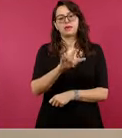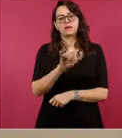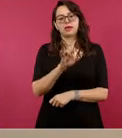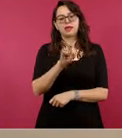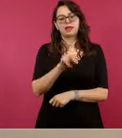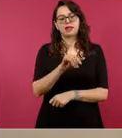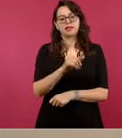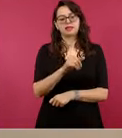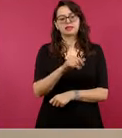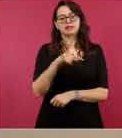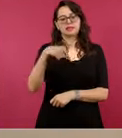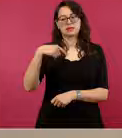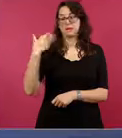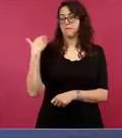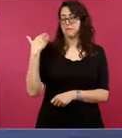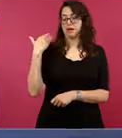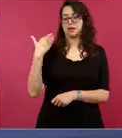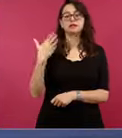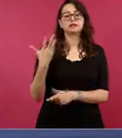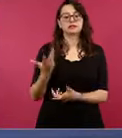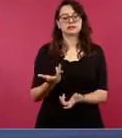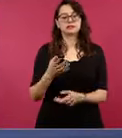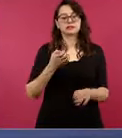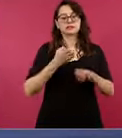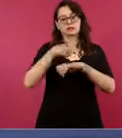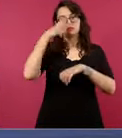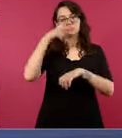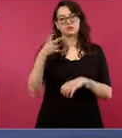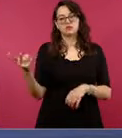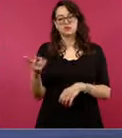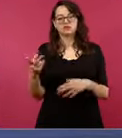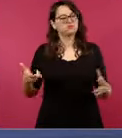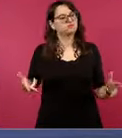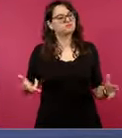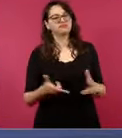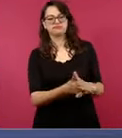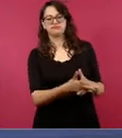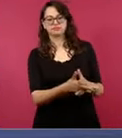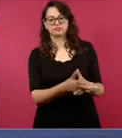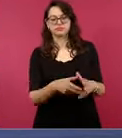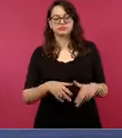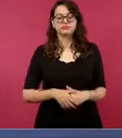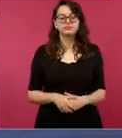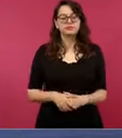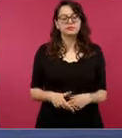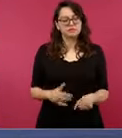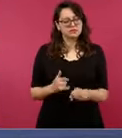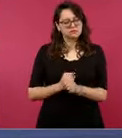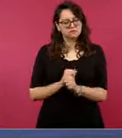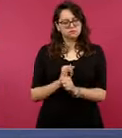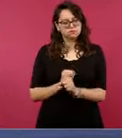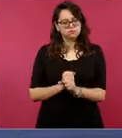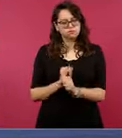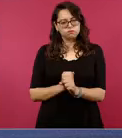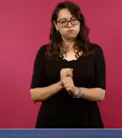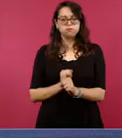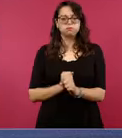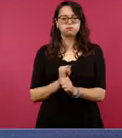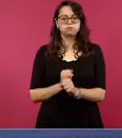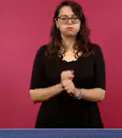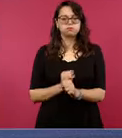en marzo de este año, en Chicoloapan, Estado de México. De acuerdo con las investigaciones, la